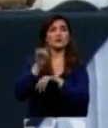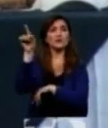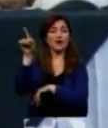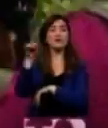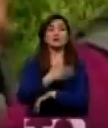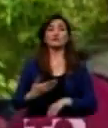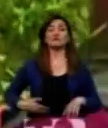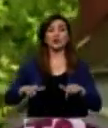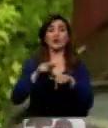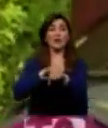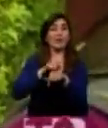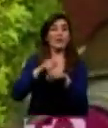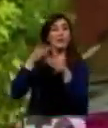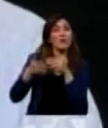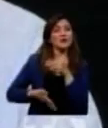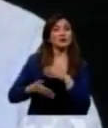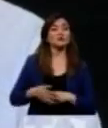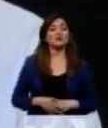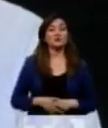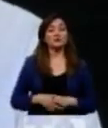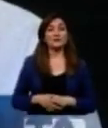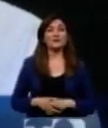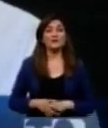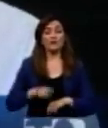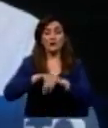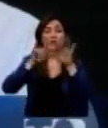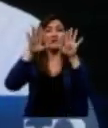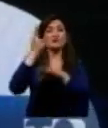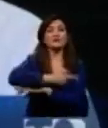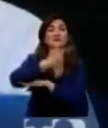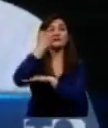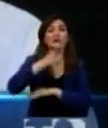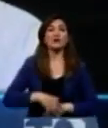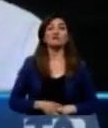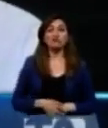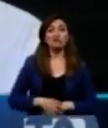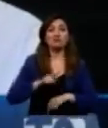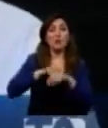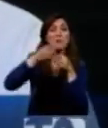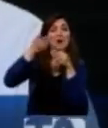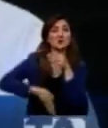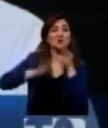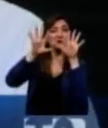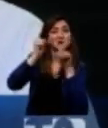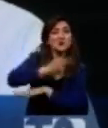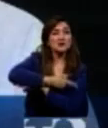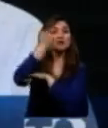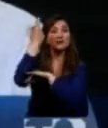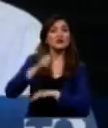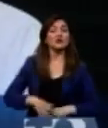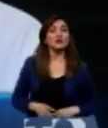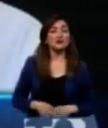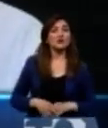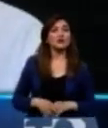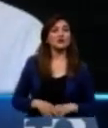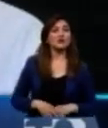frontera y dio un plazo al líder del Frente. Damos 10 días, 10 días para que se nos